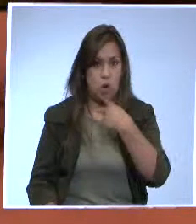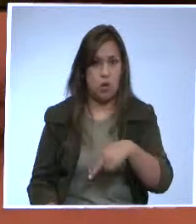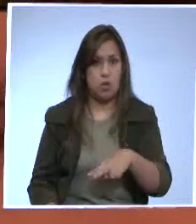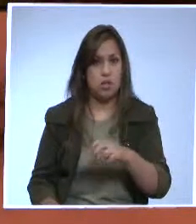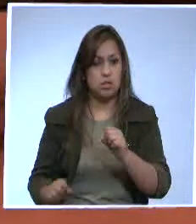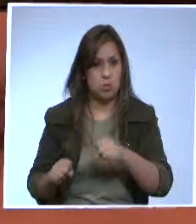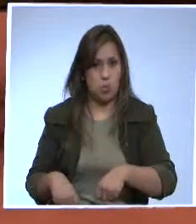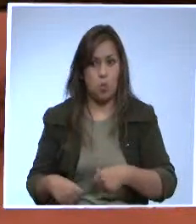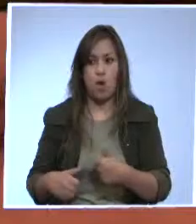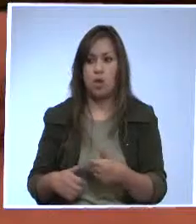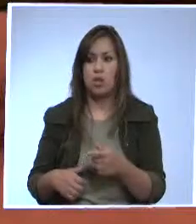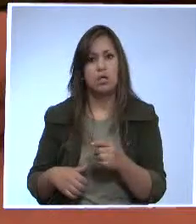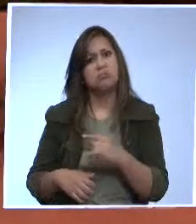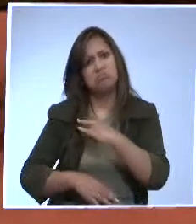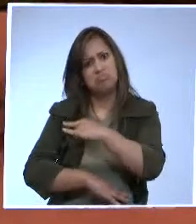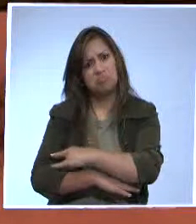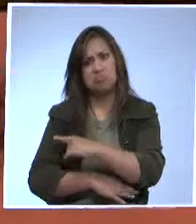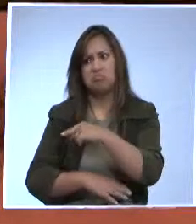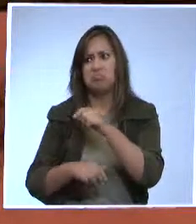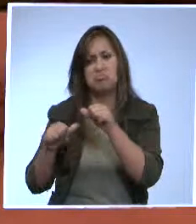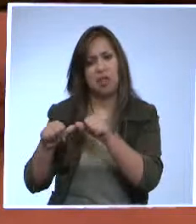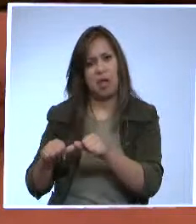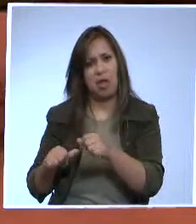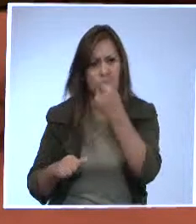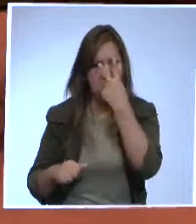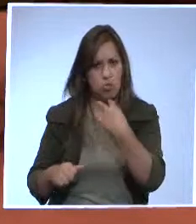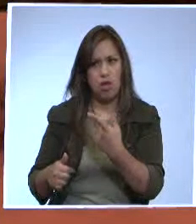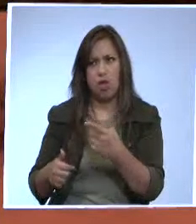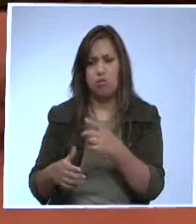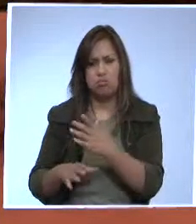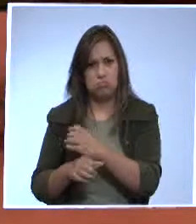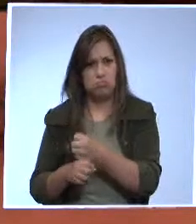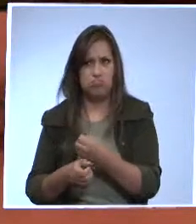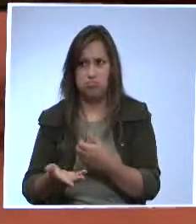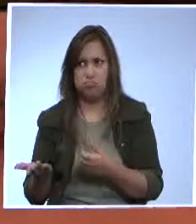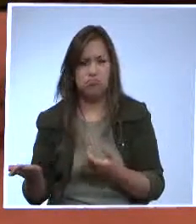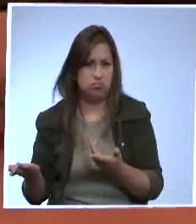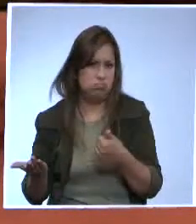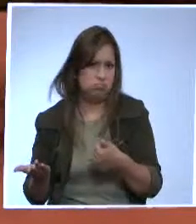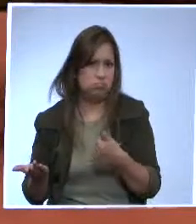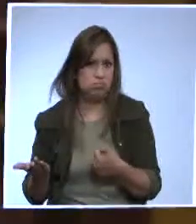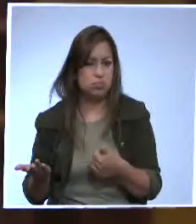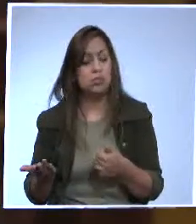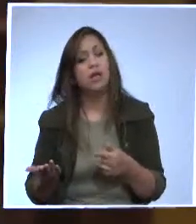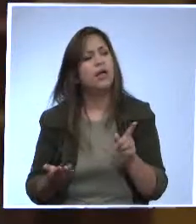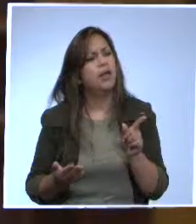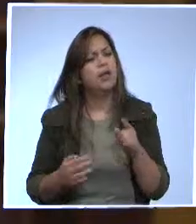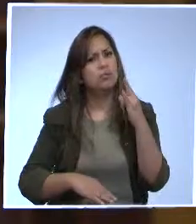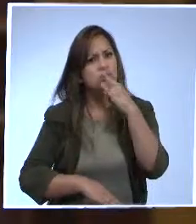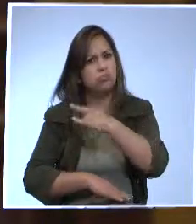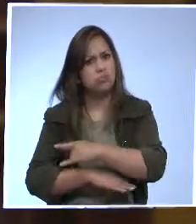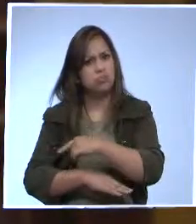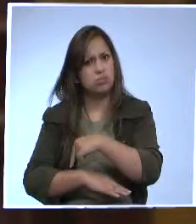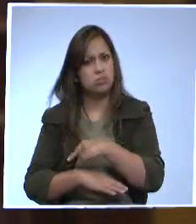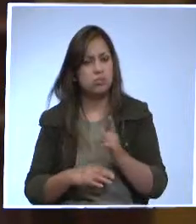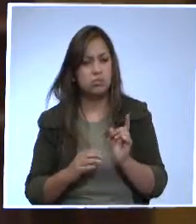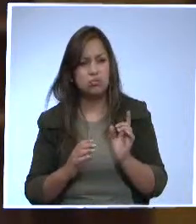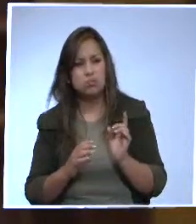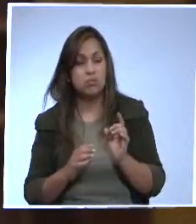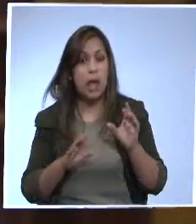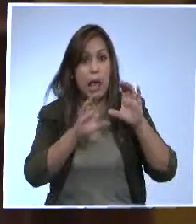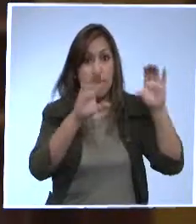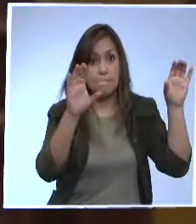allí hospedarse los pasajeros cuán atractivo está haciendo justamente esta zona del aeropuerto para la inversión privada ya que